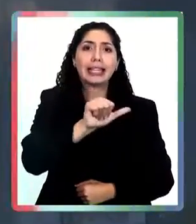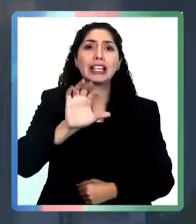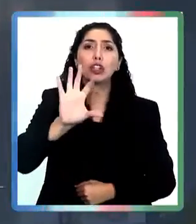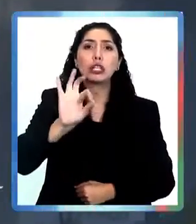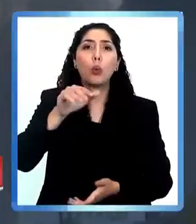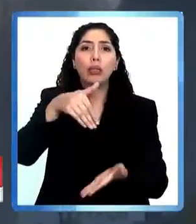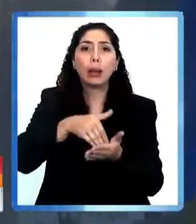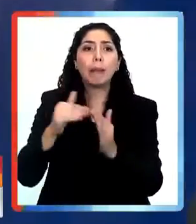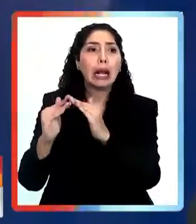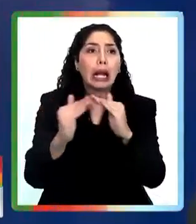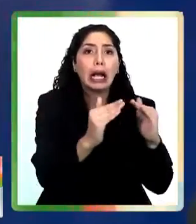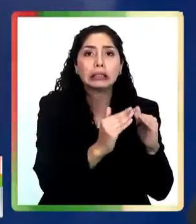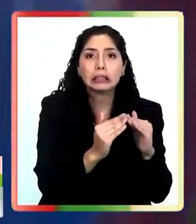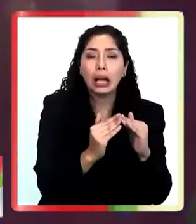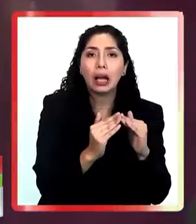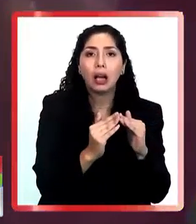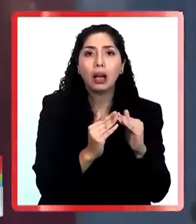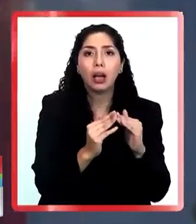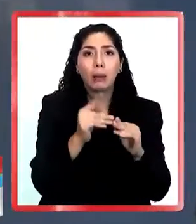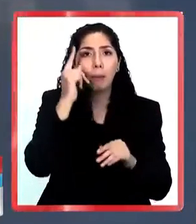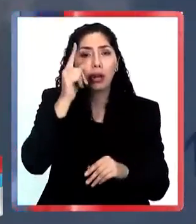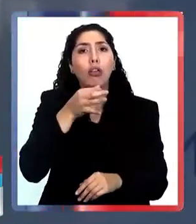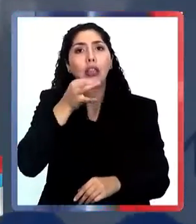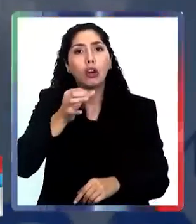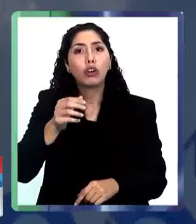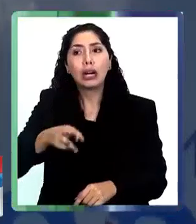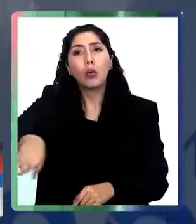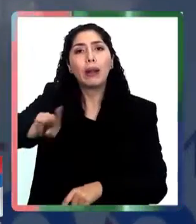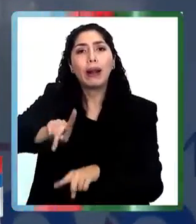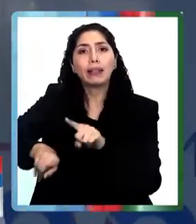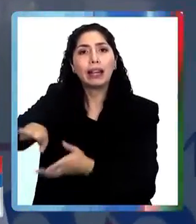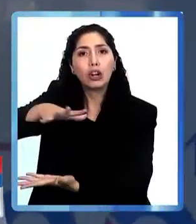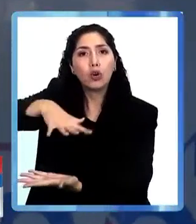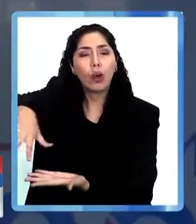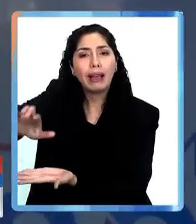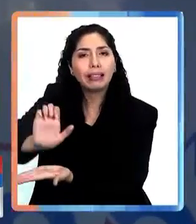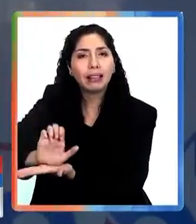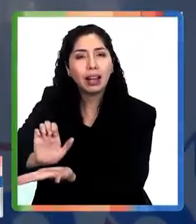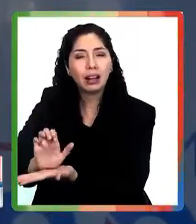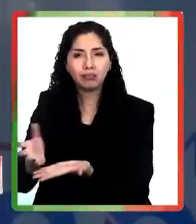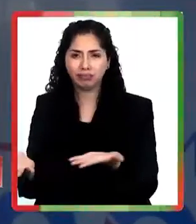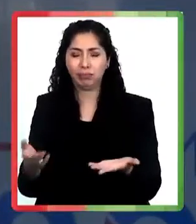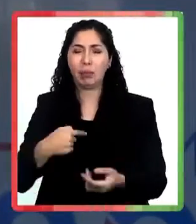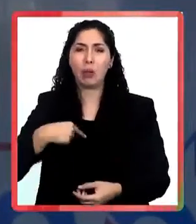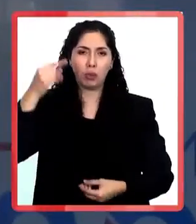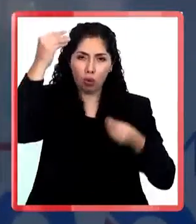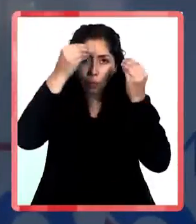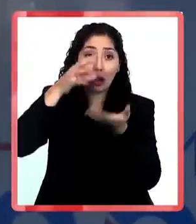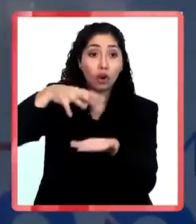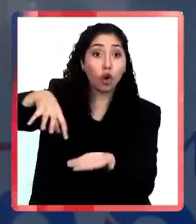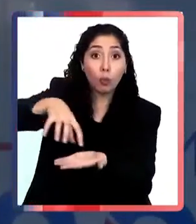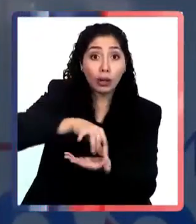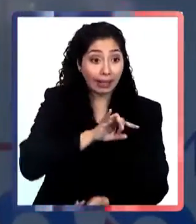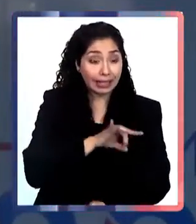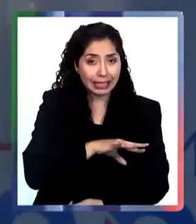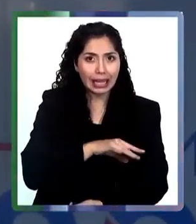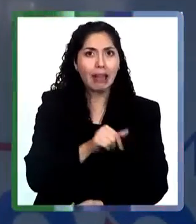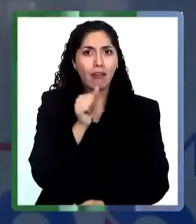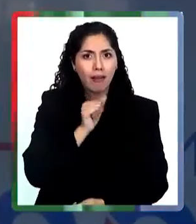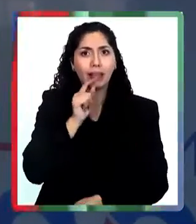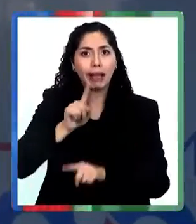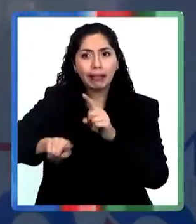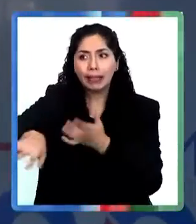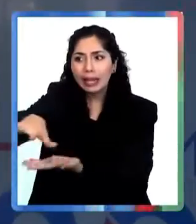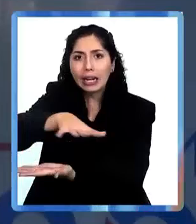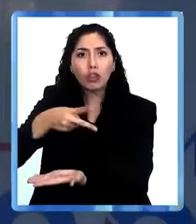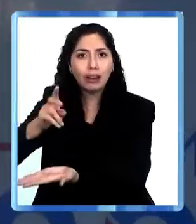pero le he dicho que va a ser prioridad de su gobierno recuperar terrenos estatales y eso me preocupa no particular porque las comunas de chile hay muy pocos terrenos estatales